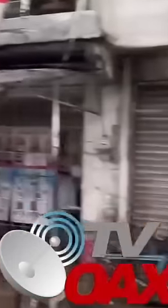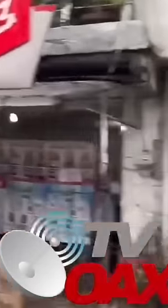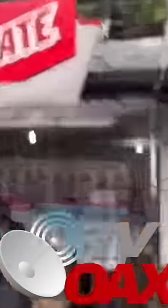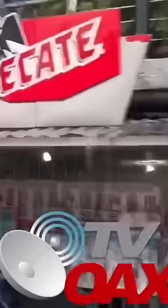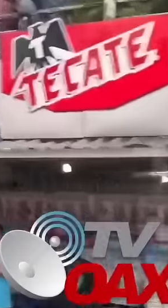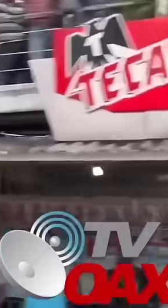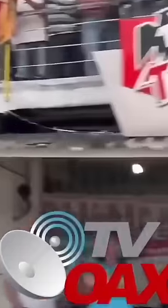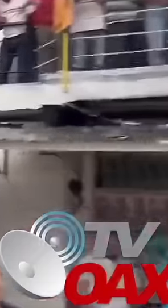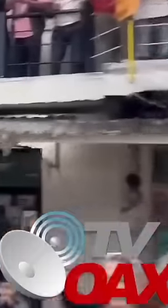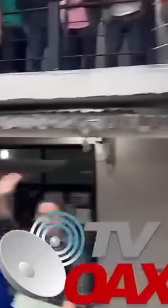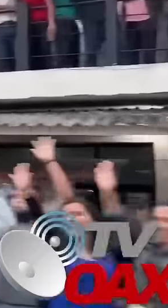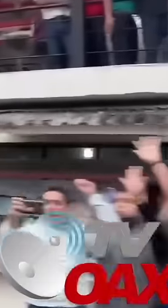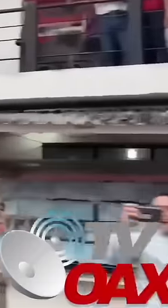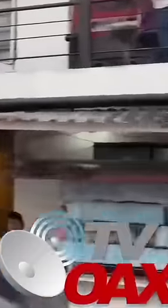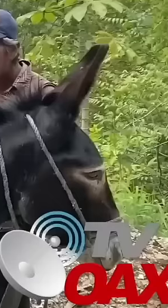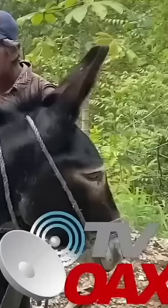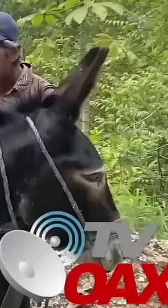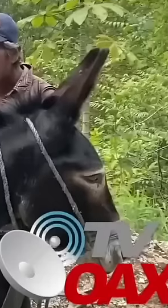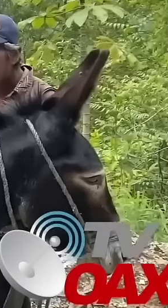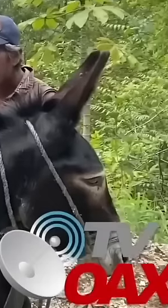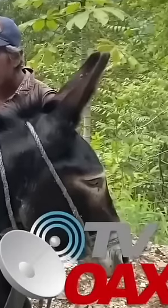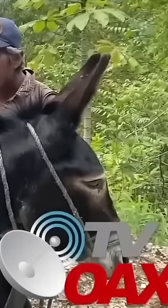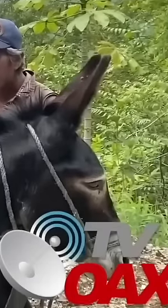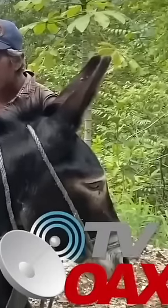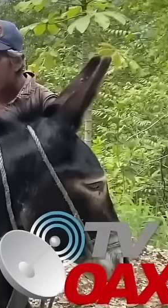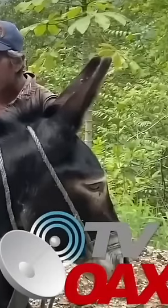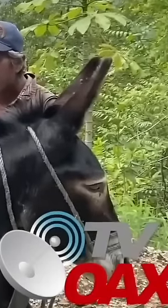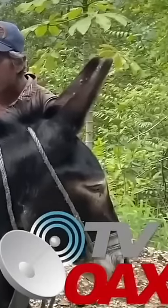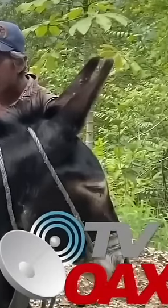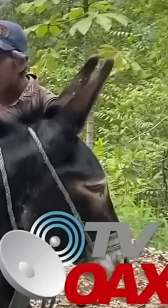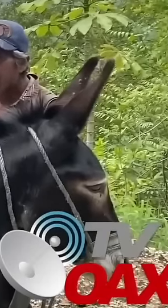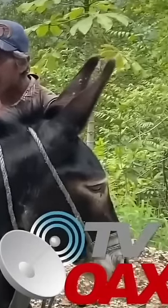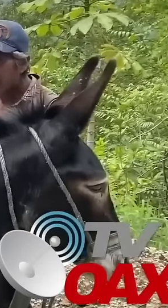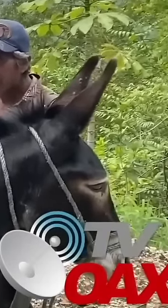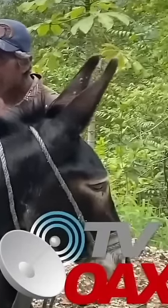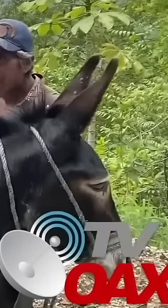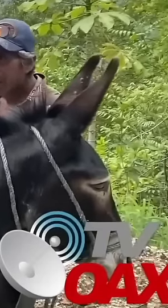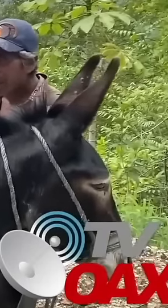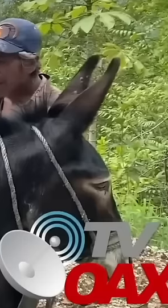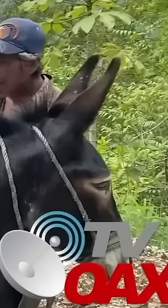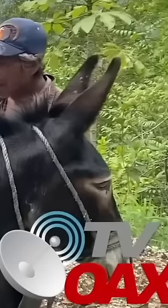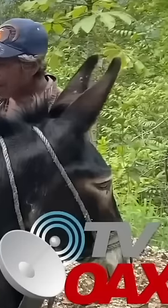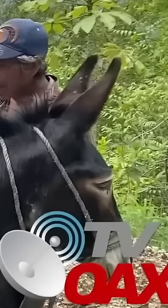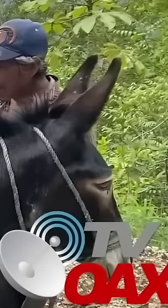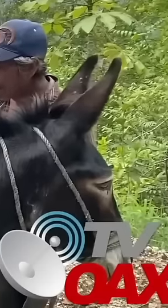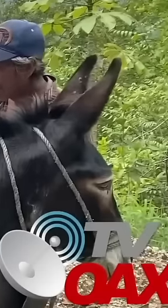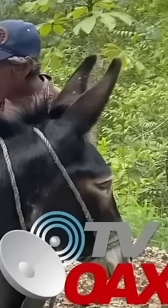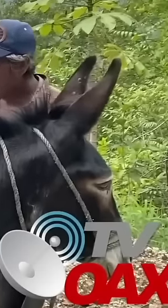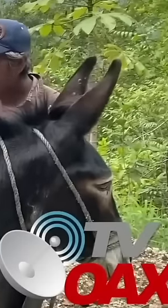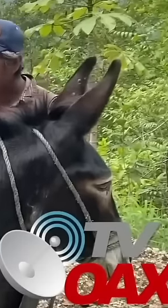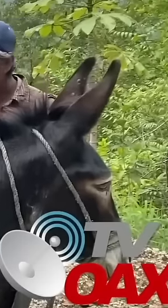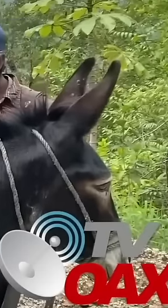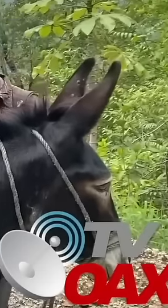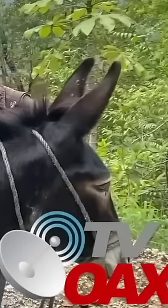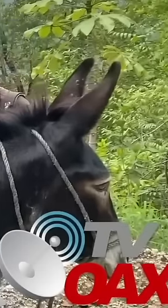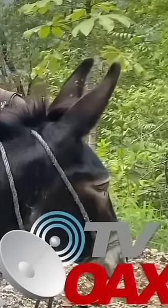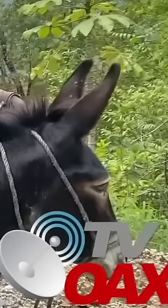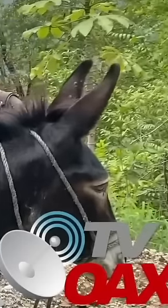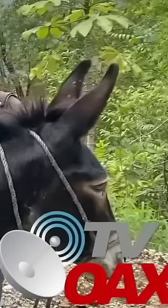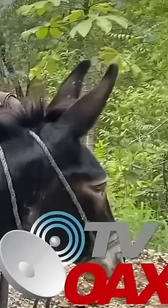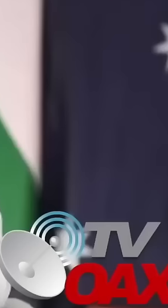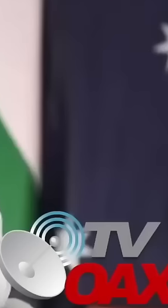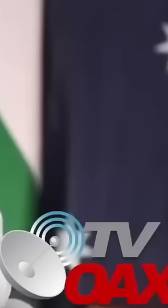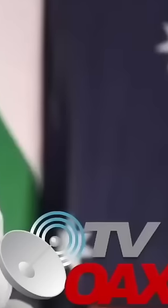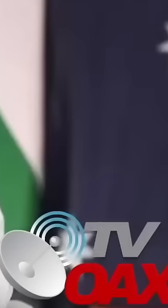últimos tiempos y el segundo líder más popular a nivel mundial, compitiendo directamente por el primer lugar con